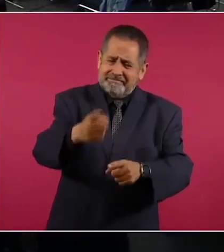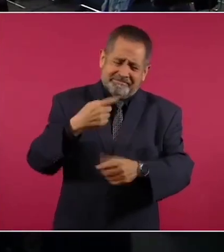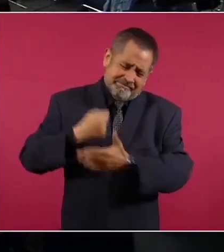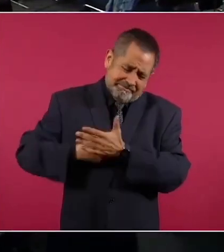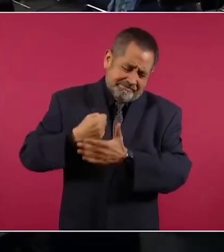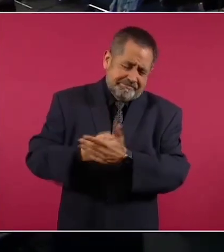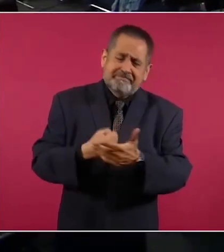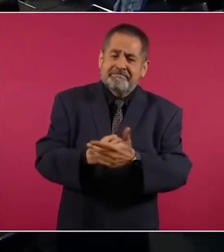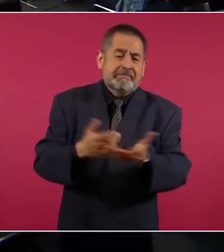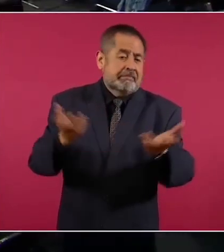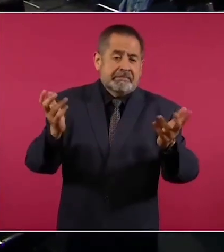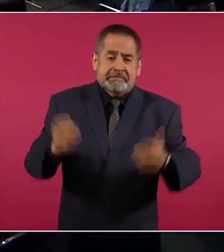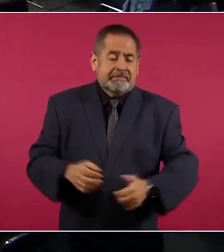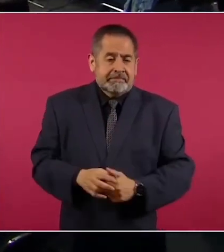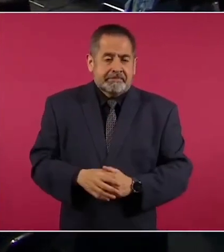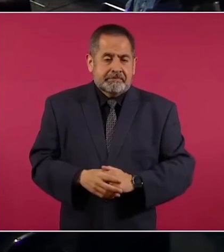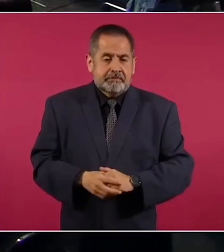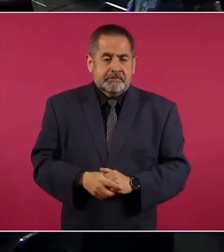y